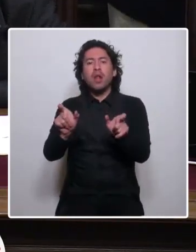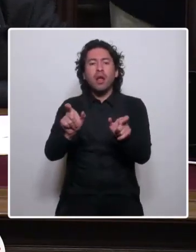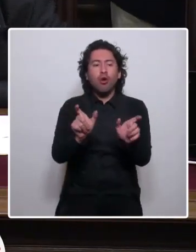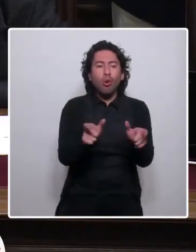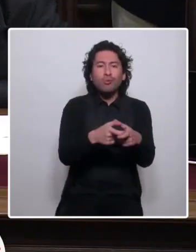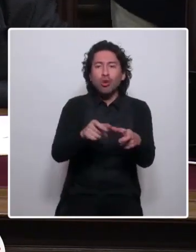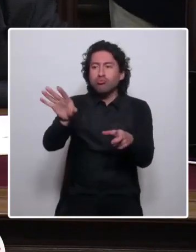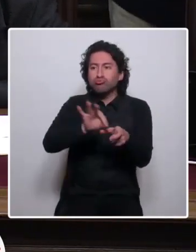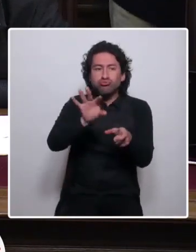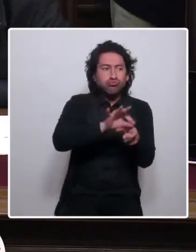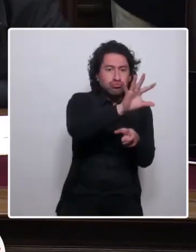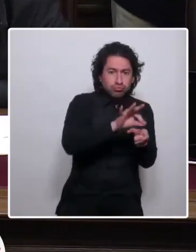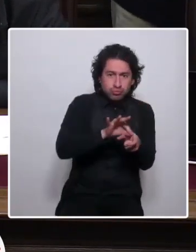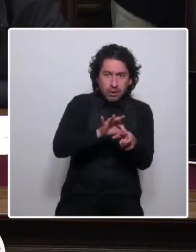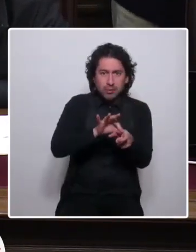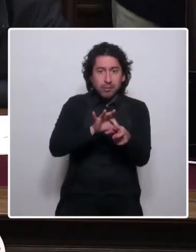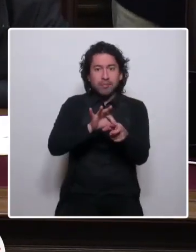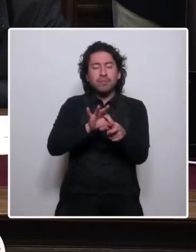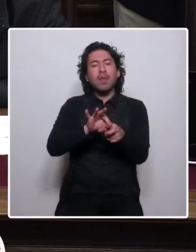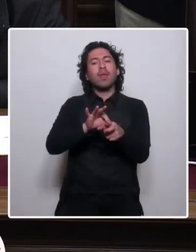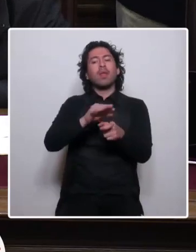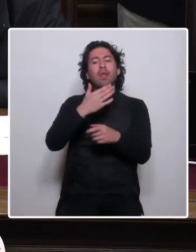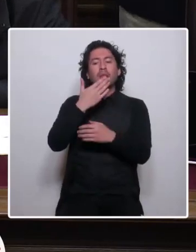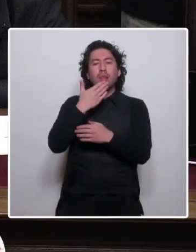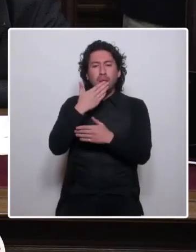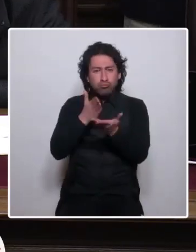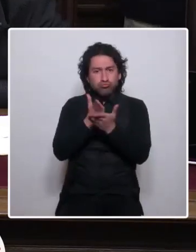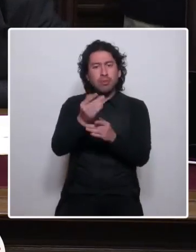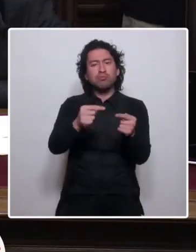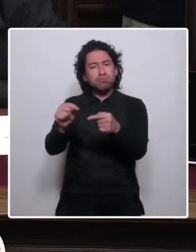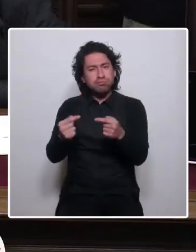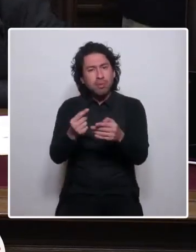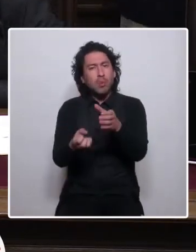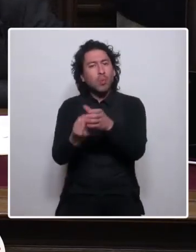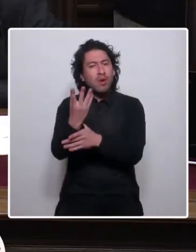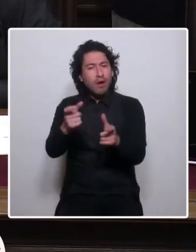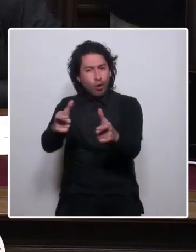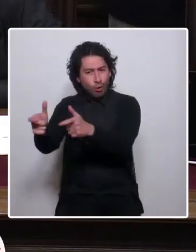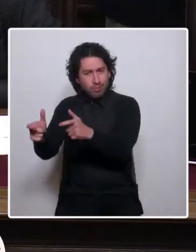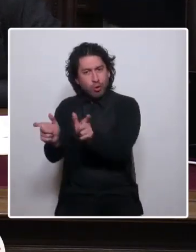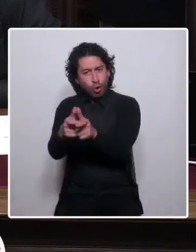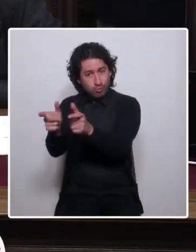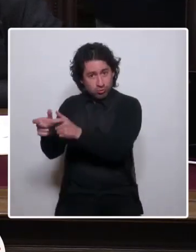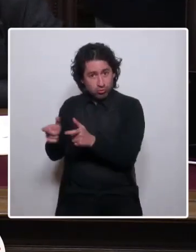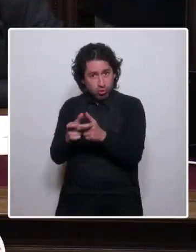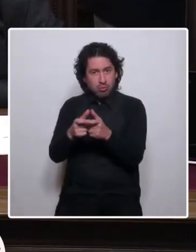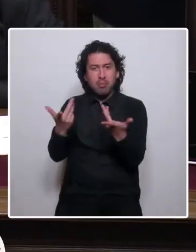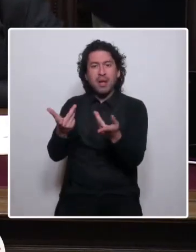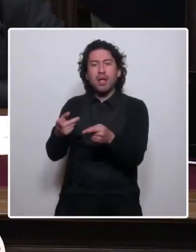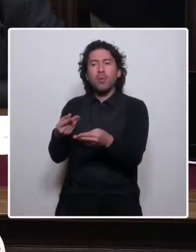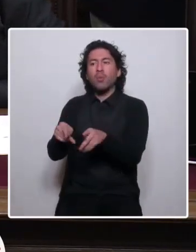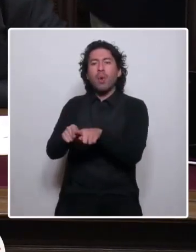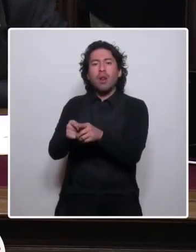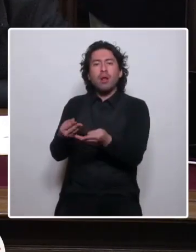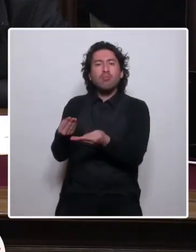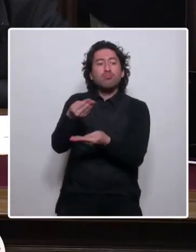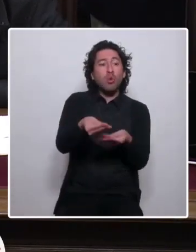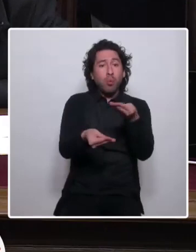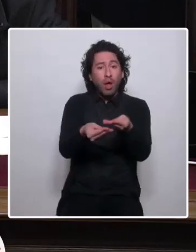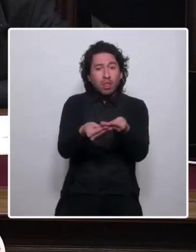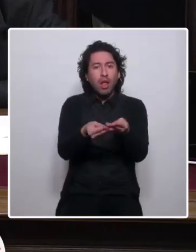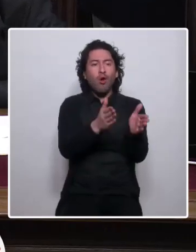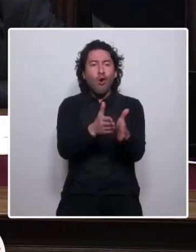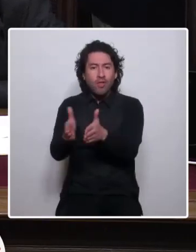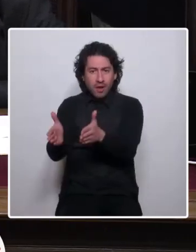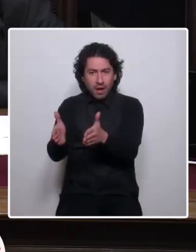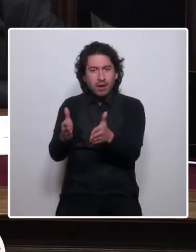comisiones. Abriremos una deliberación sobre las comisiones nuevas para ordenar las propuestas, porque se han presentado varias, y vamos a